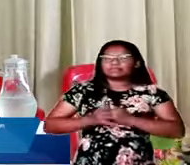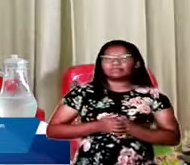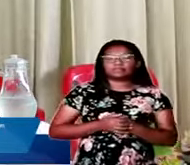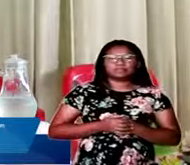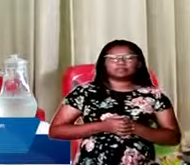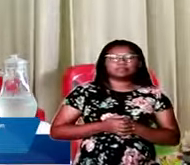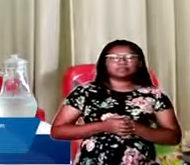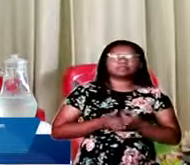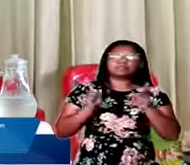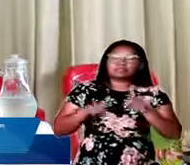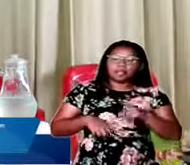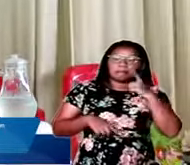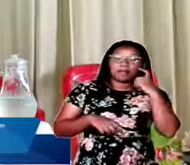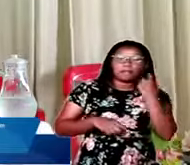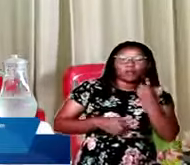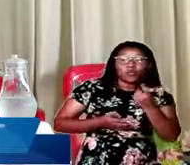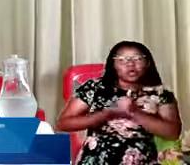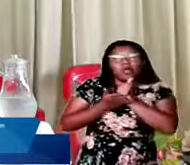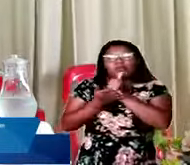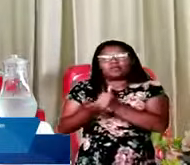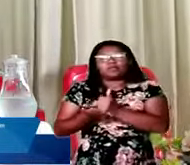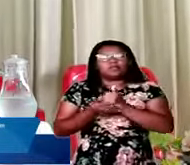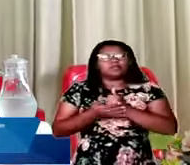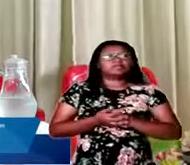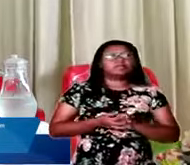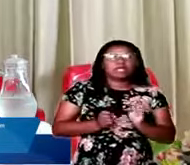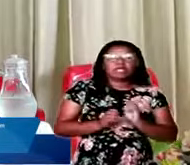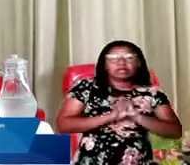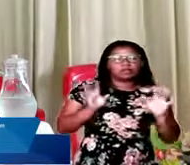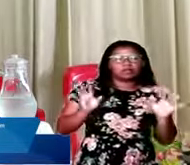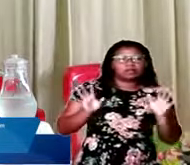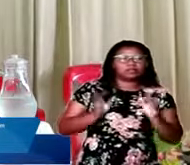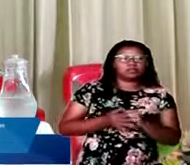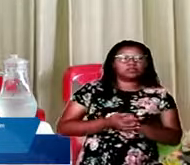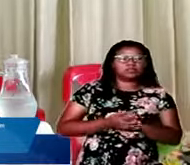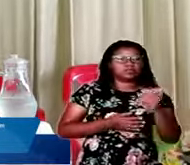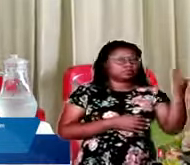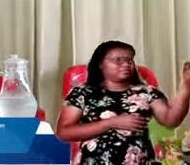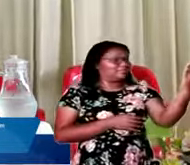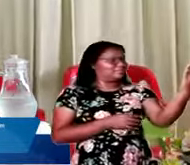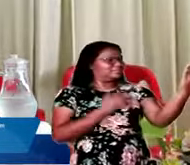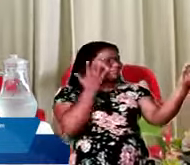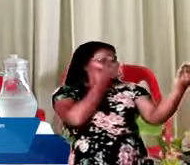también busca comida. Claro que lo correcto es que usted se mire bonito.